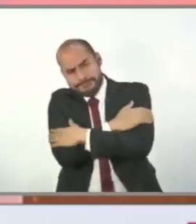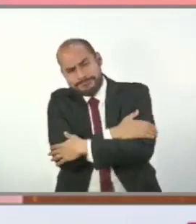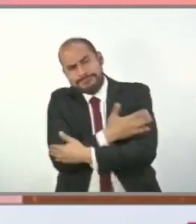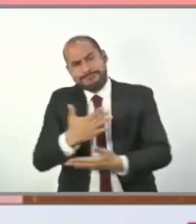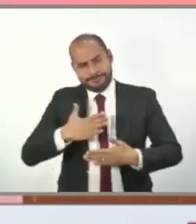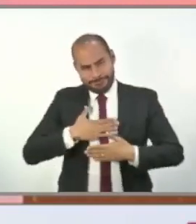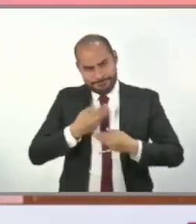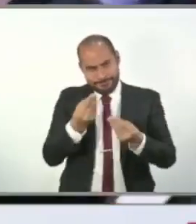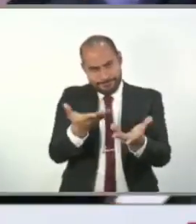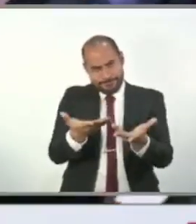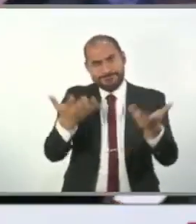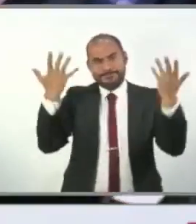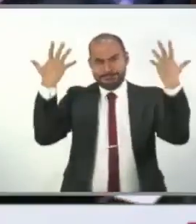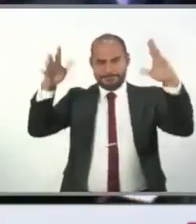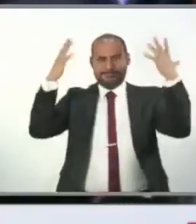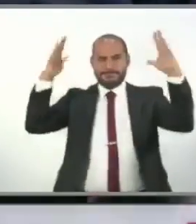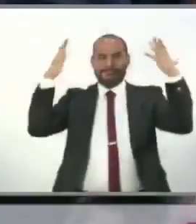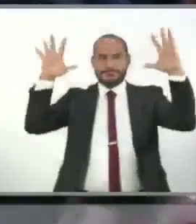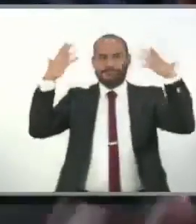parte.